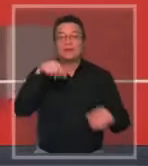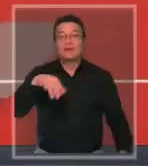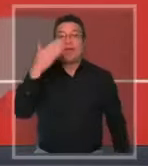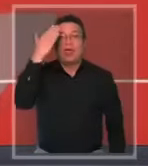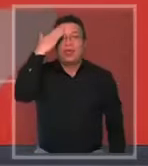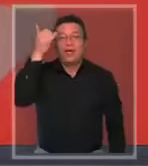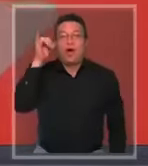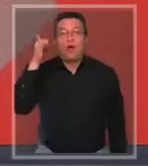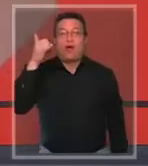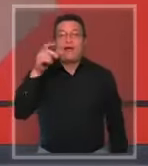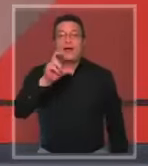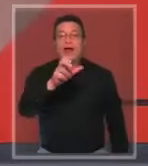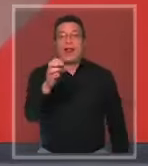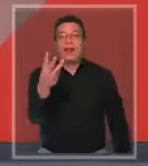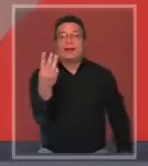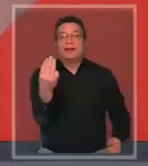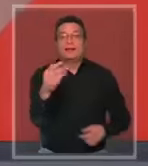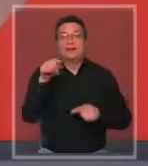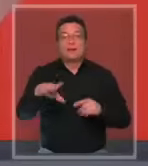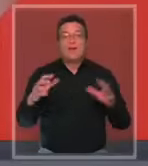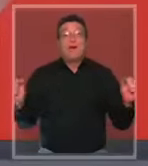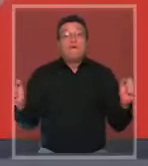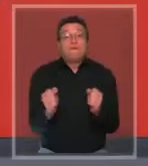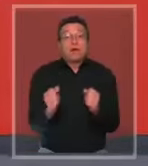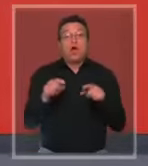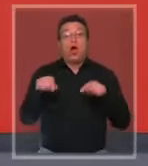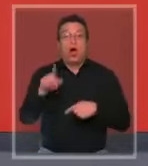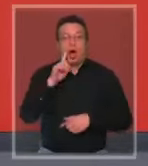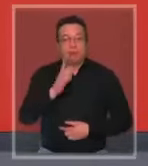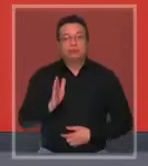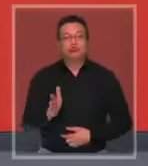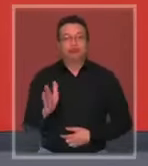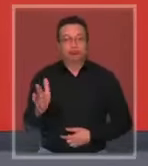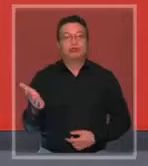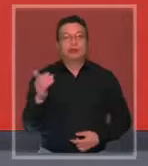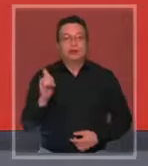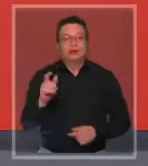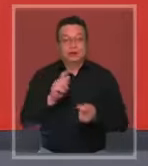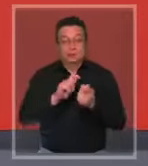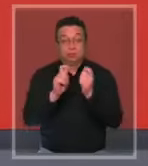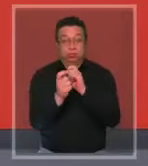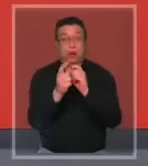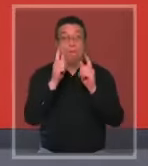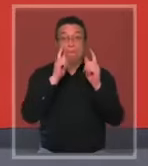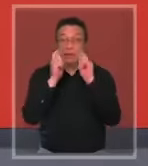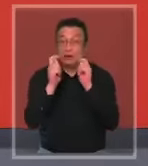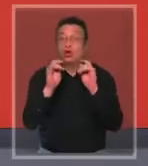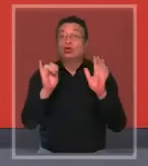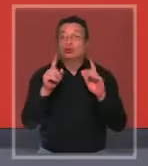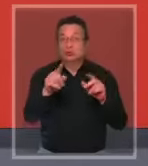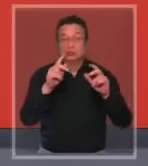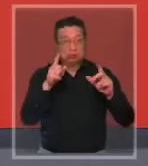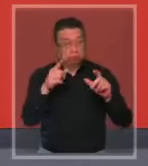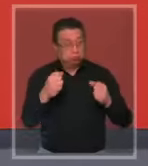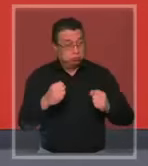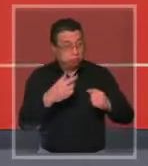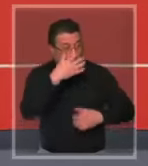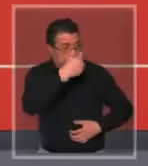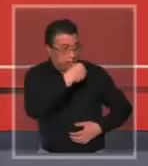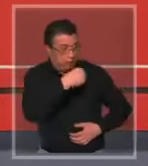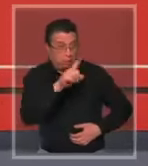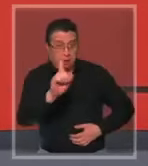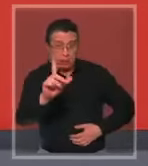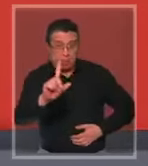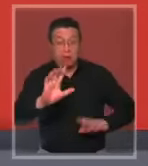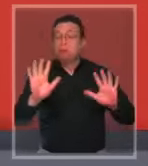jueves ya de Tele13. Así, y con el frío que sigue allí, latente. Ahí, latente, y que se transforma en un peligro. ¿Tú bien firme sin resfrío? Hasta aquí estamos